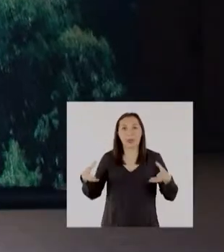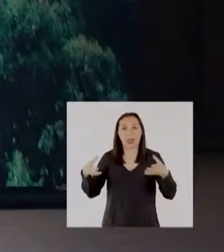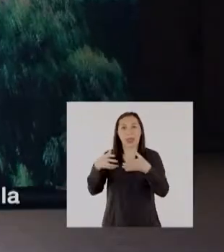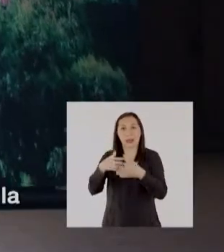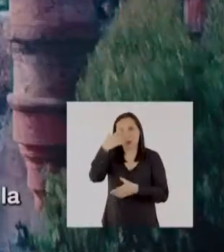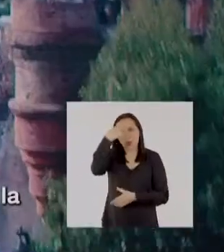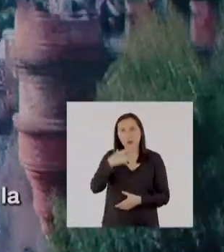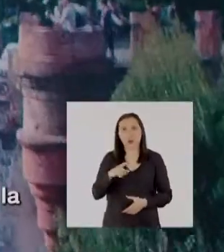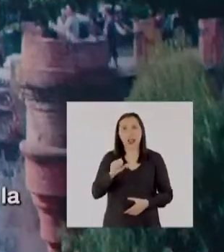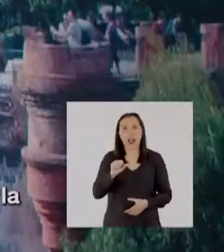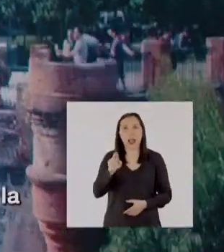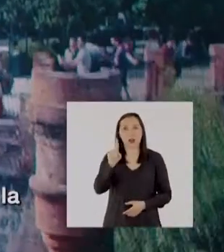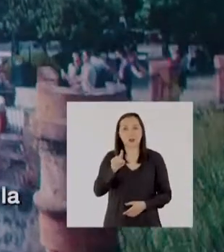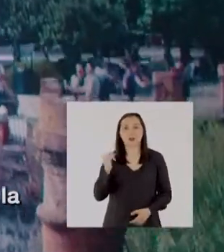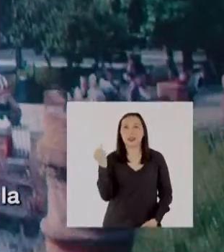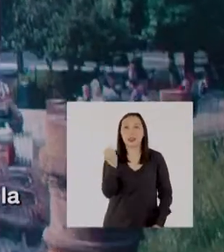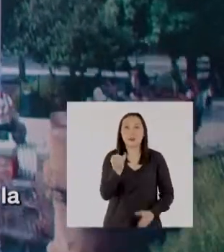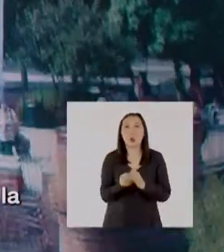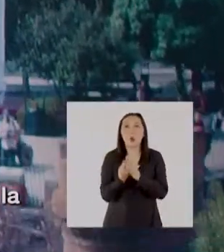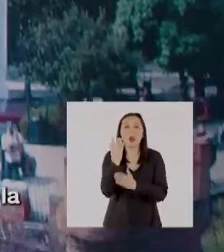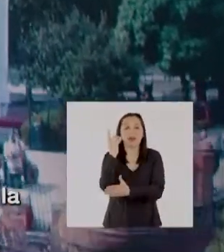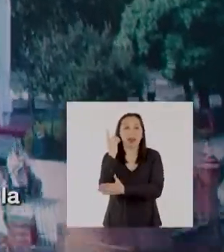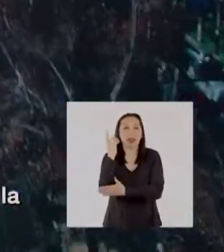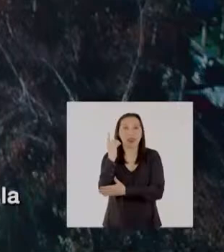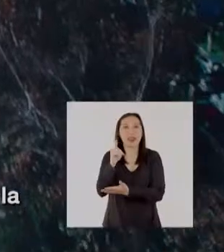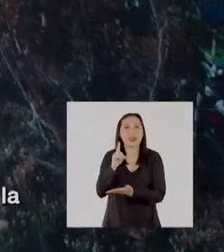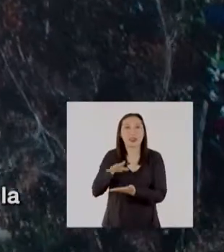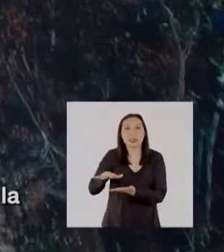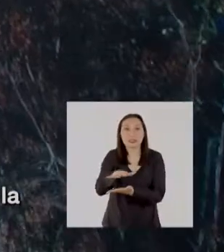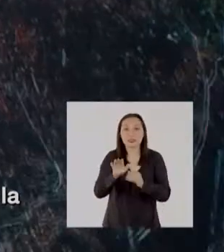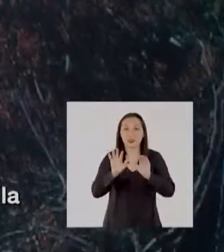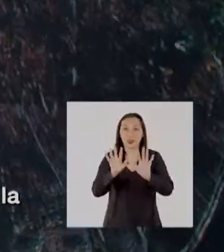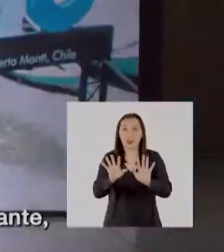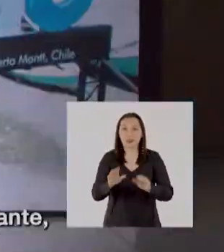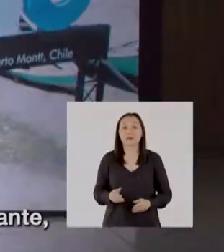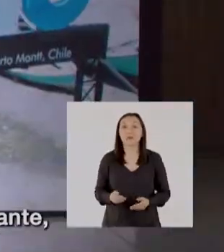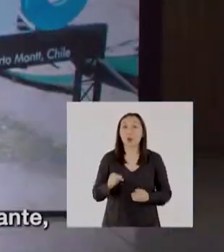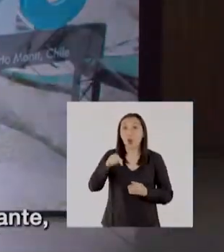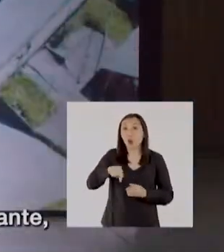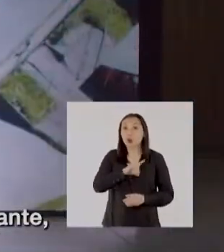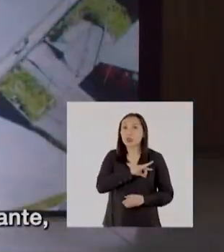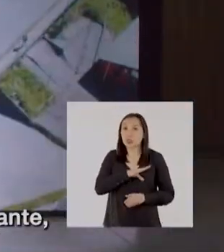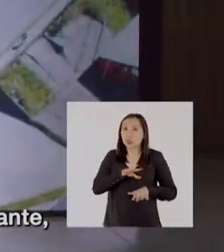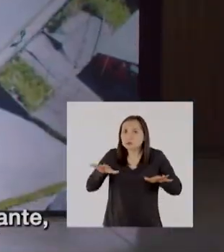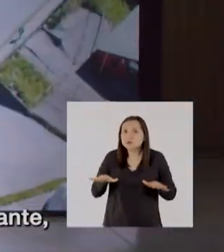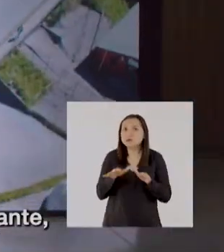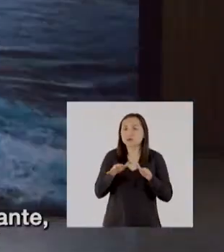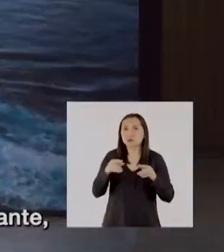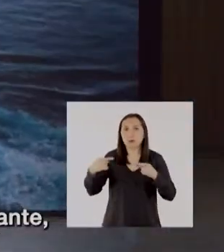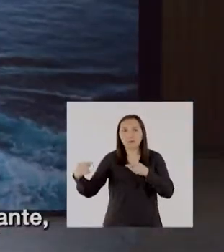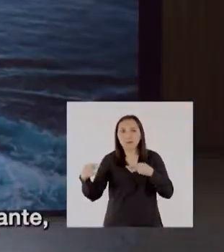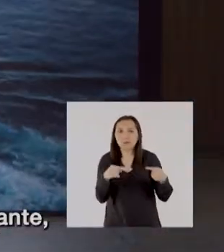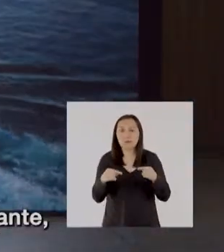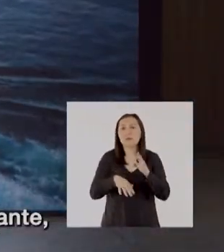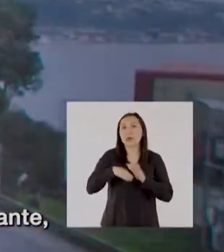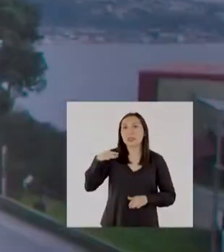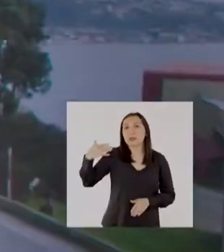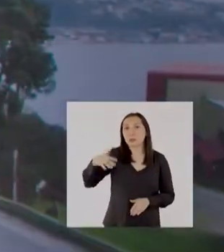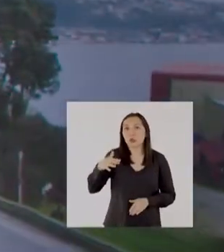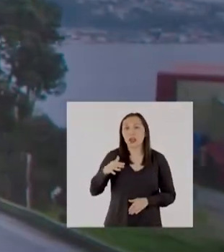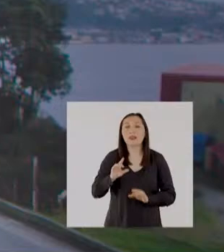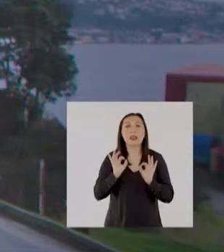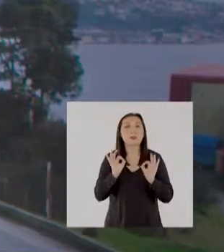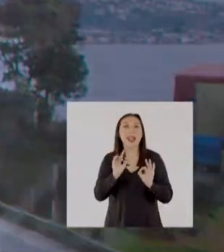cambiar el equipo soy carlos interna independiente de la nueva derecha en el distrito 10 hoy sí que se juega el partido más importante